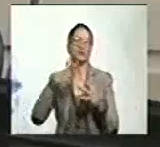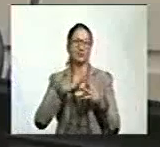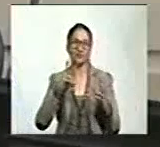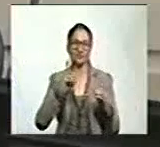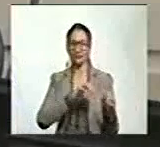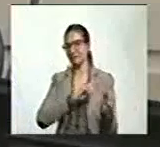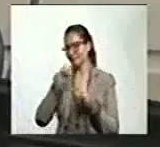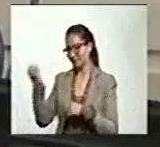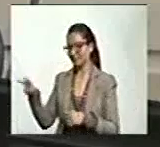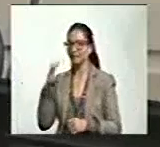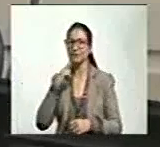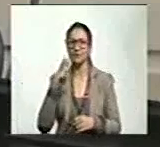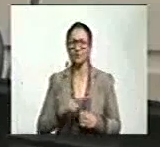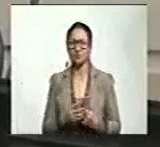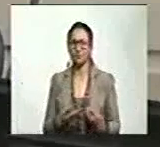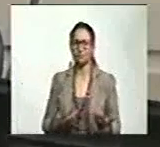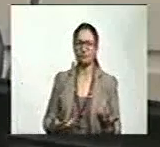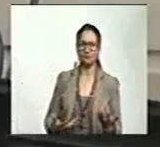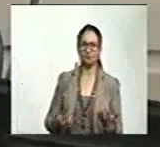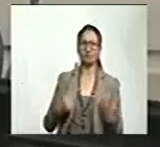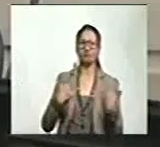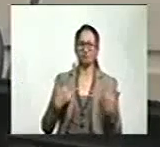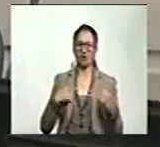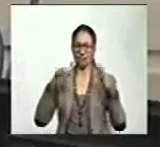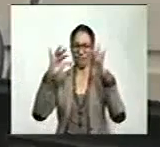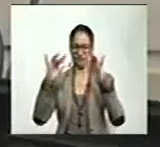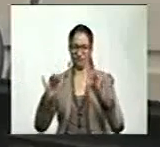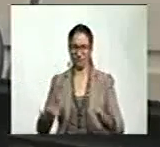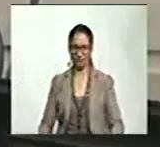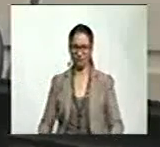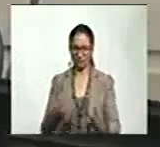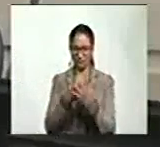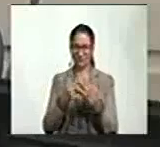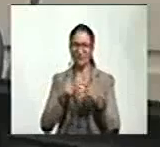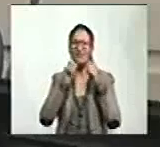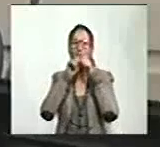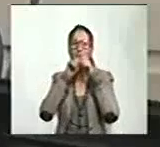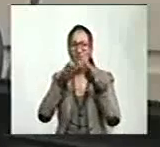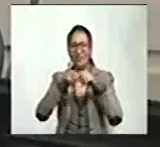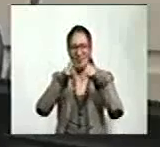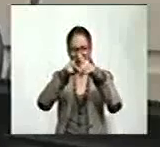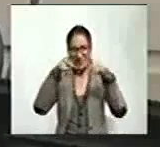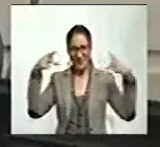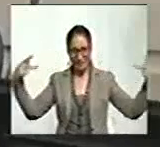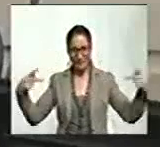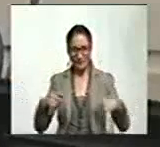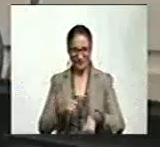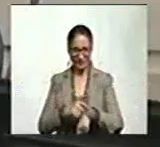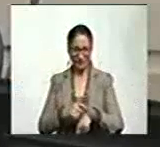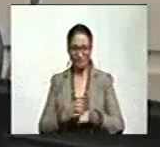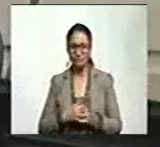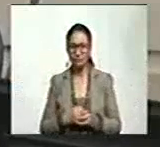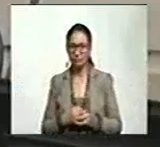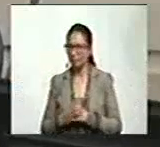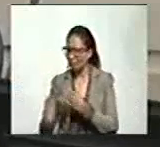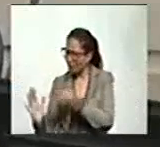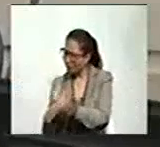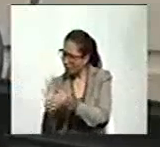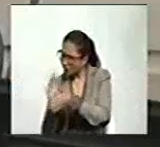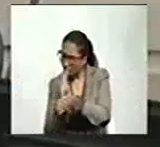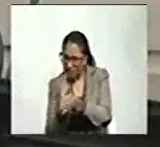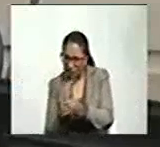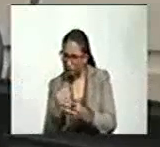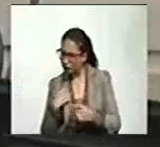donde correspondía yo escribí una columna al respecto precisamente porque había recibido información de funcionarios